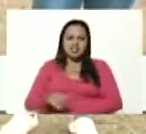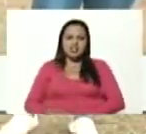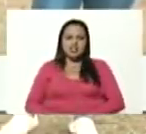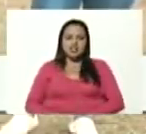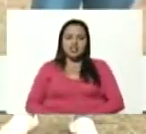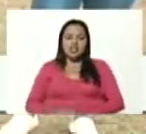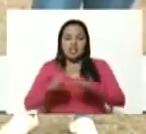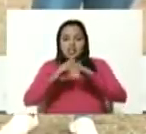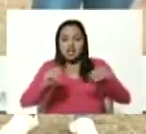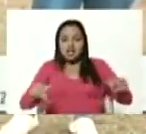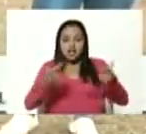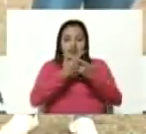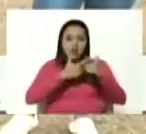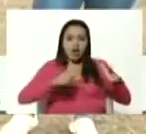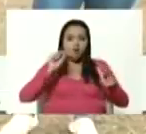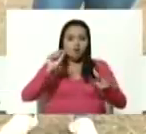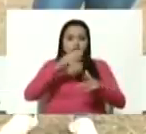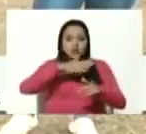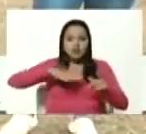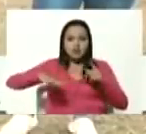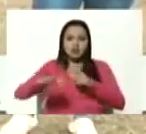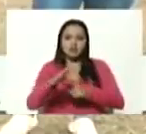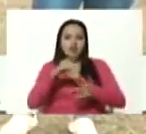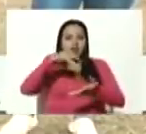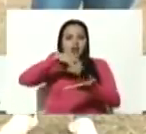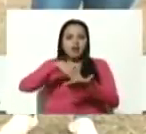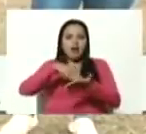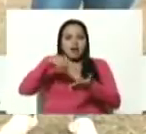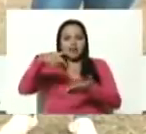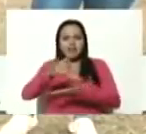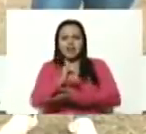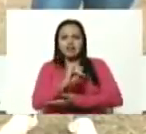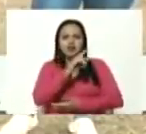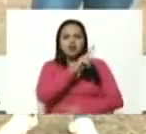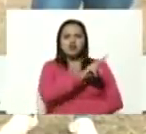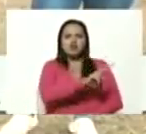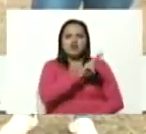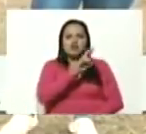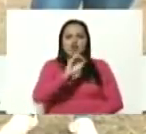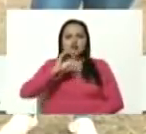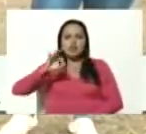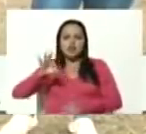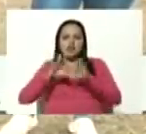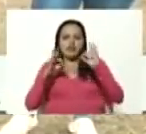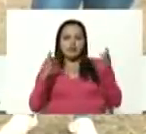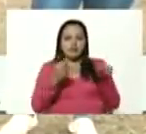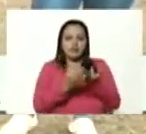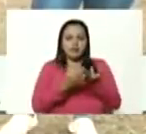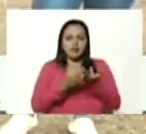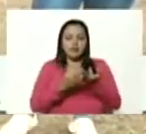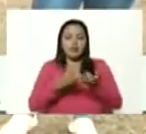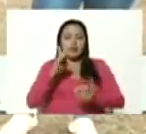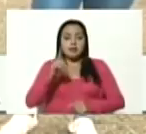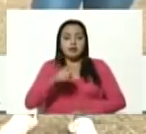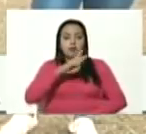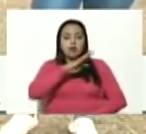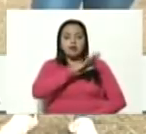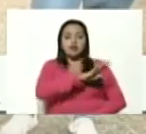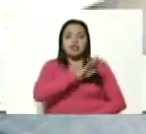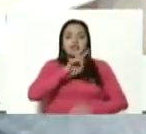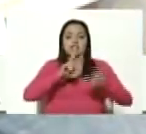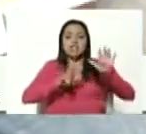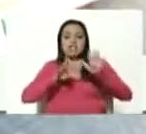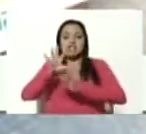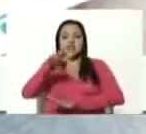del campo de Carabobo. Bueno, presidente, aquí habitamos 203 familias, donde están 475